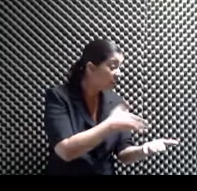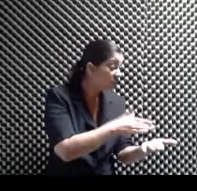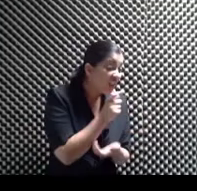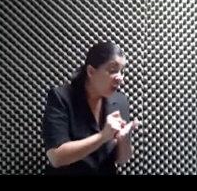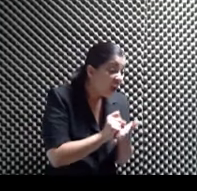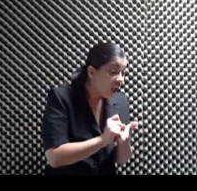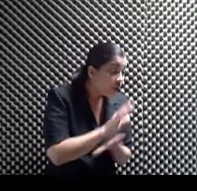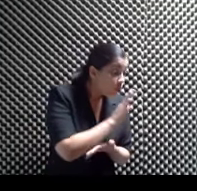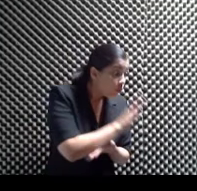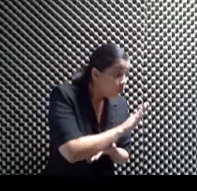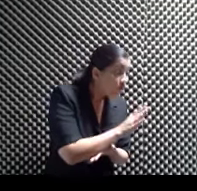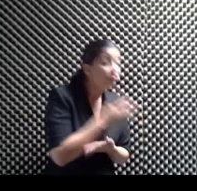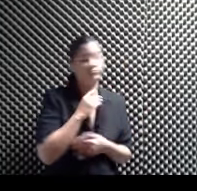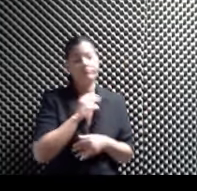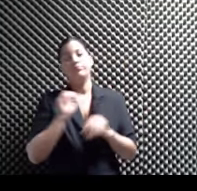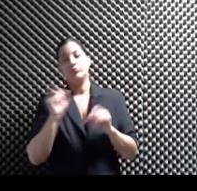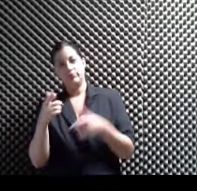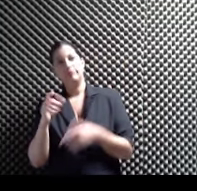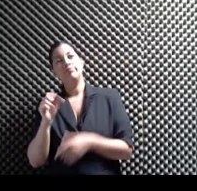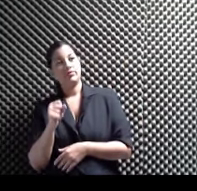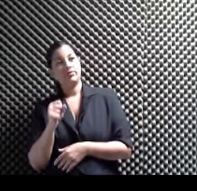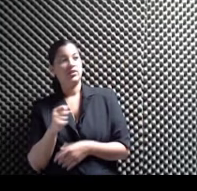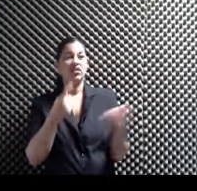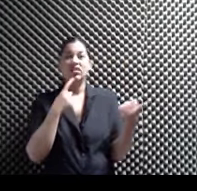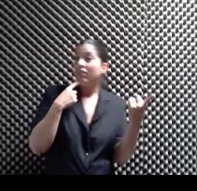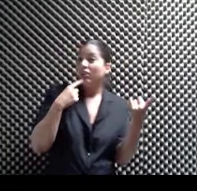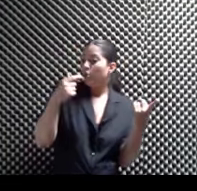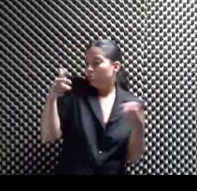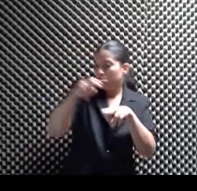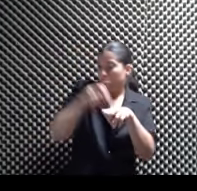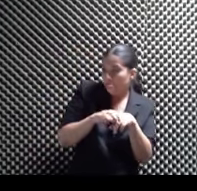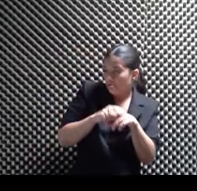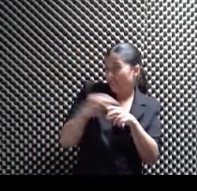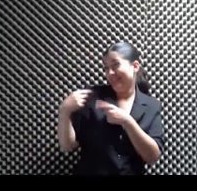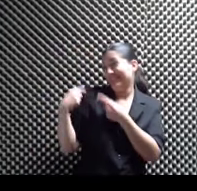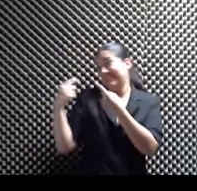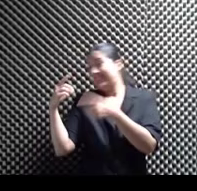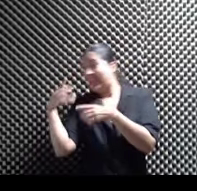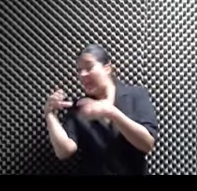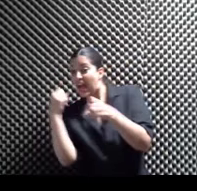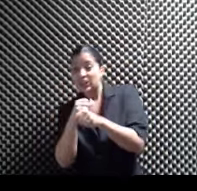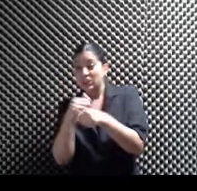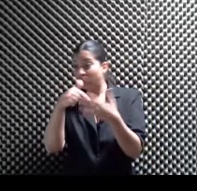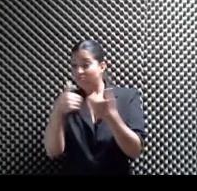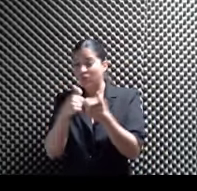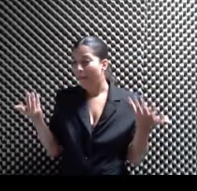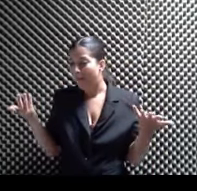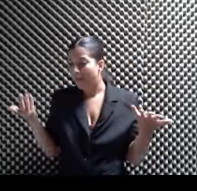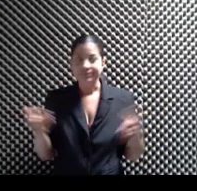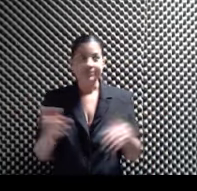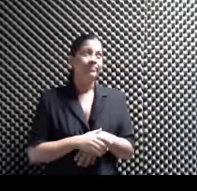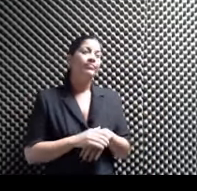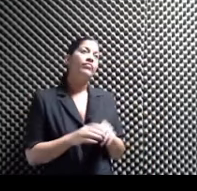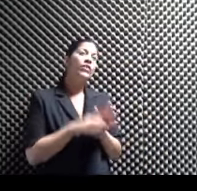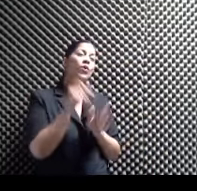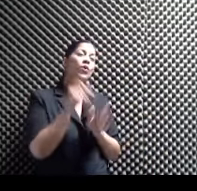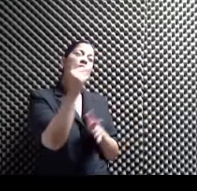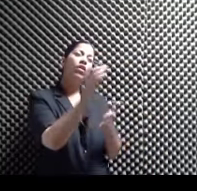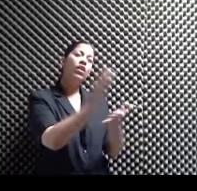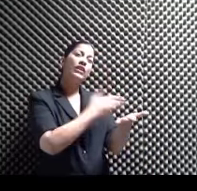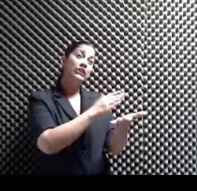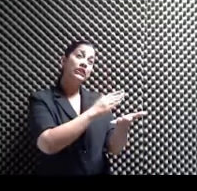Fue un proceso De varios años Te sentaste Y dices Voy a sacar Este disco Ahora Tengo una La canción Creo que más Que lleva más